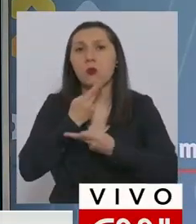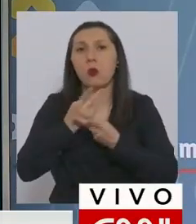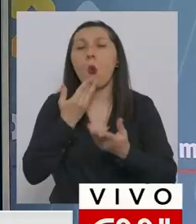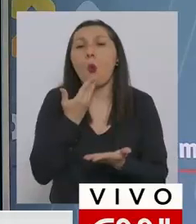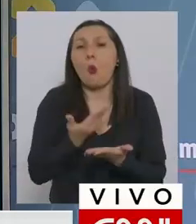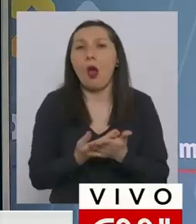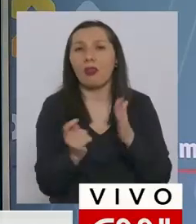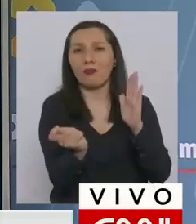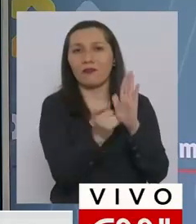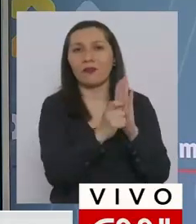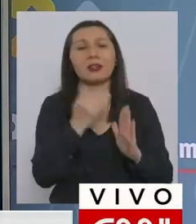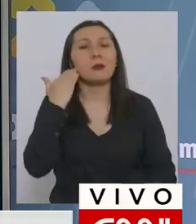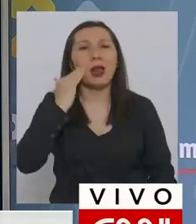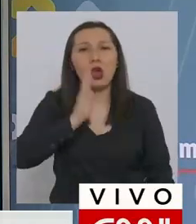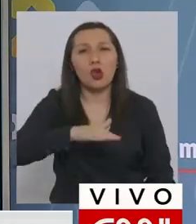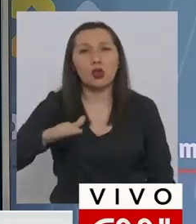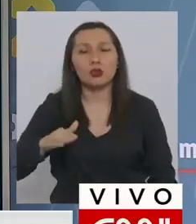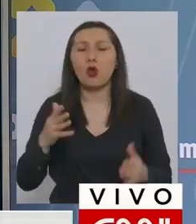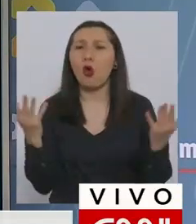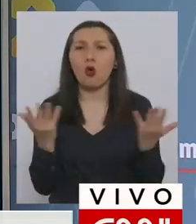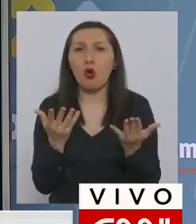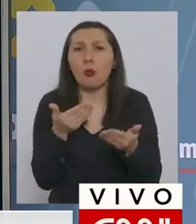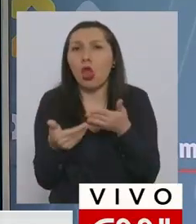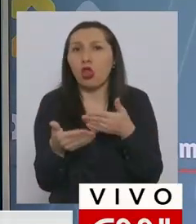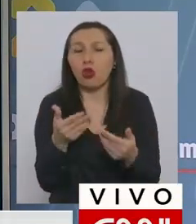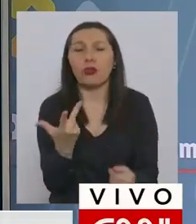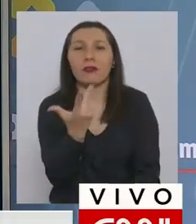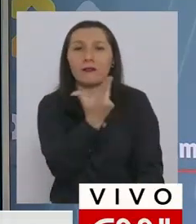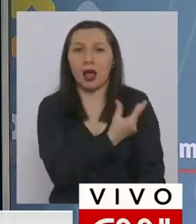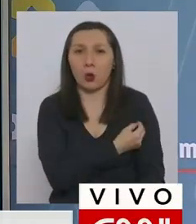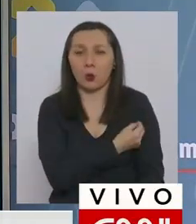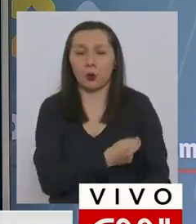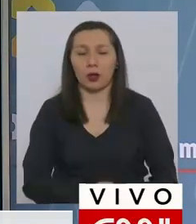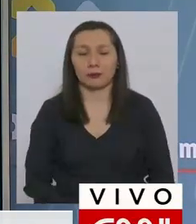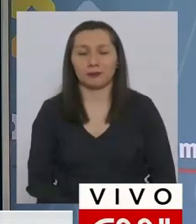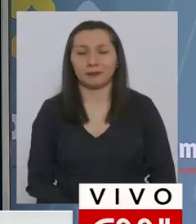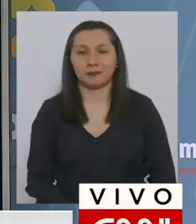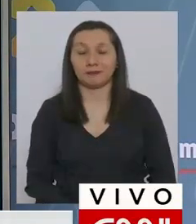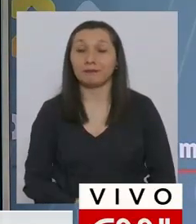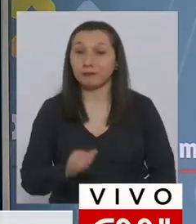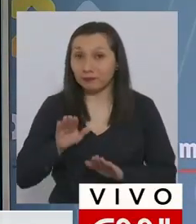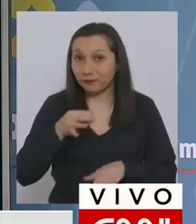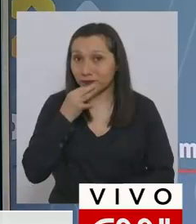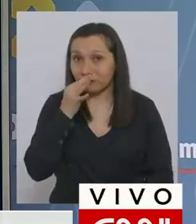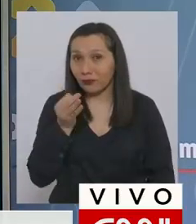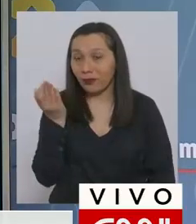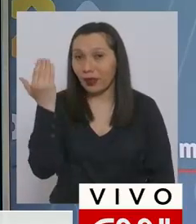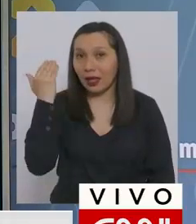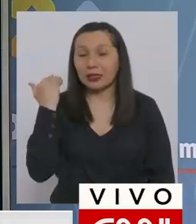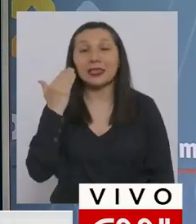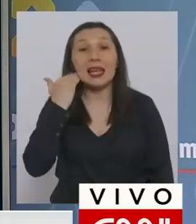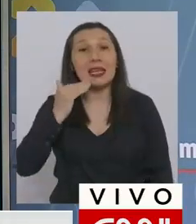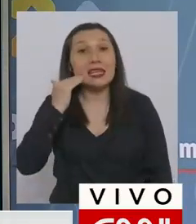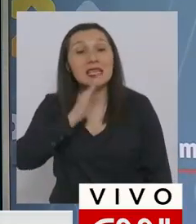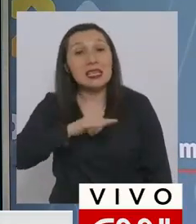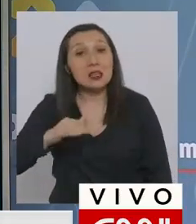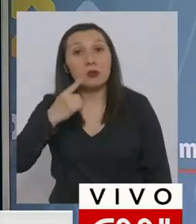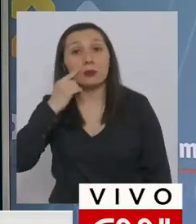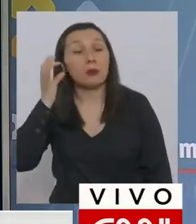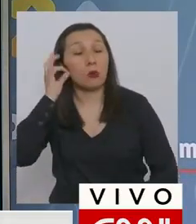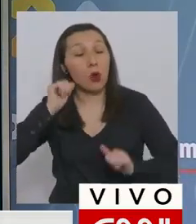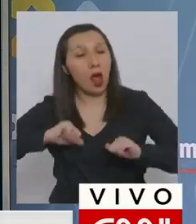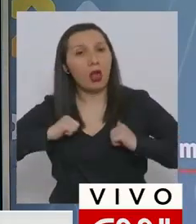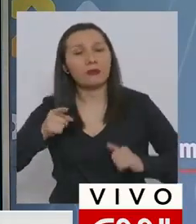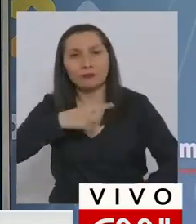el Instituto de Salud Pública, porque cerca de 700.000 niños y niñas de 3 a 5 años podrán comenzar